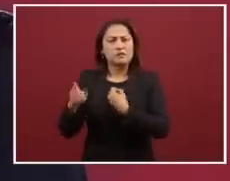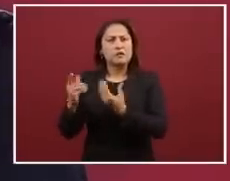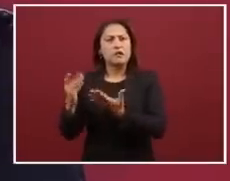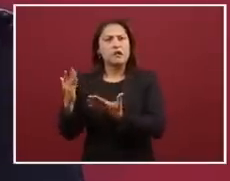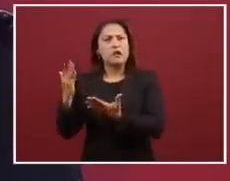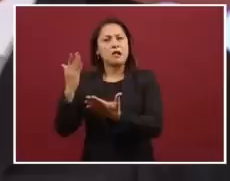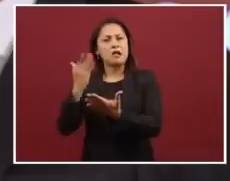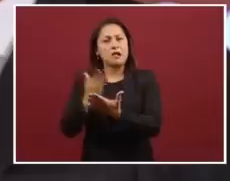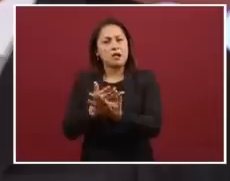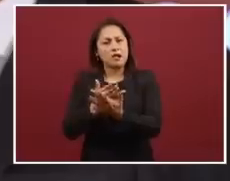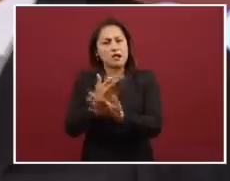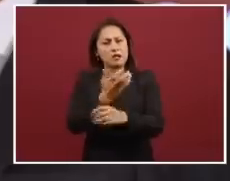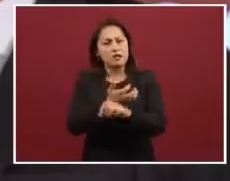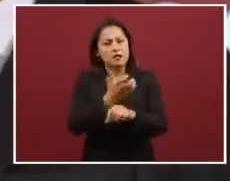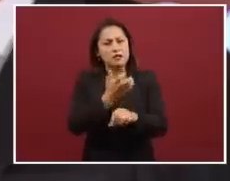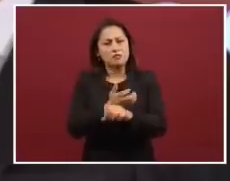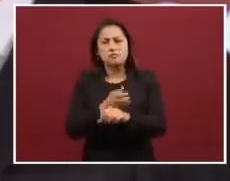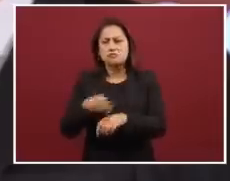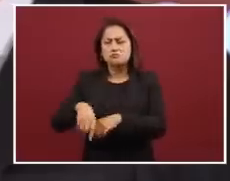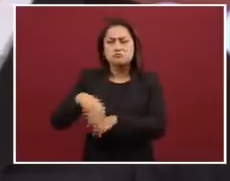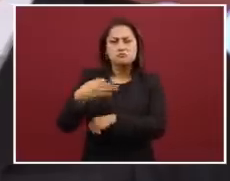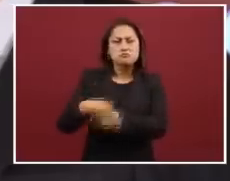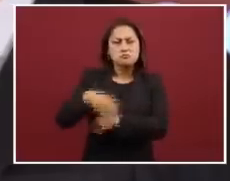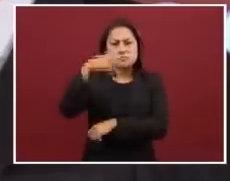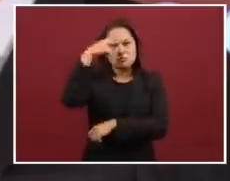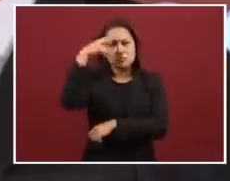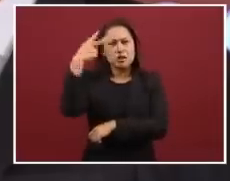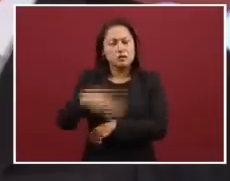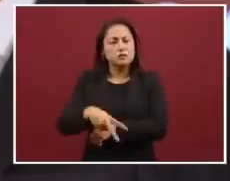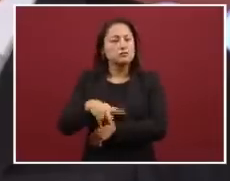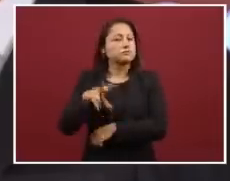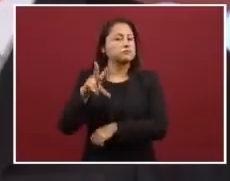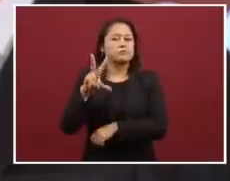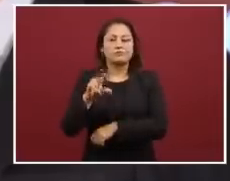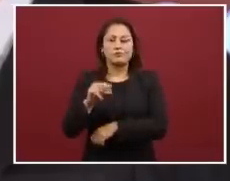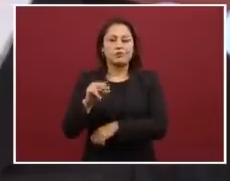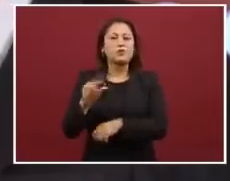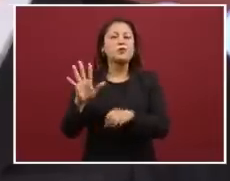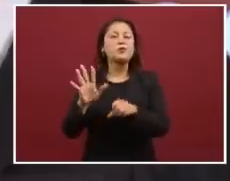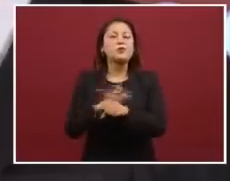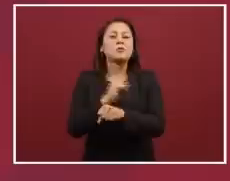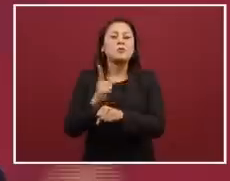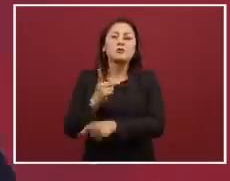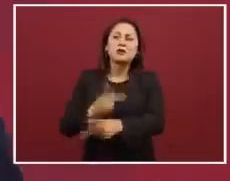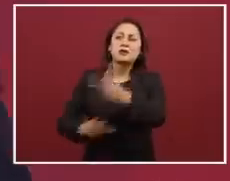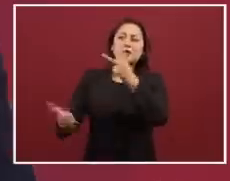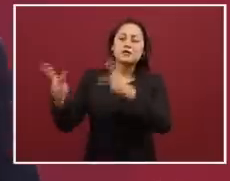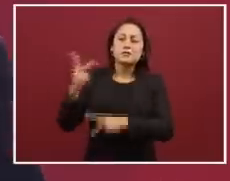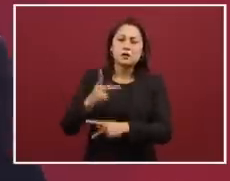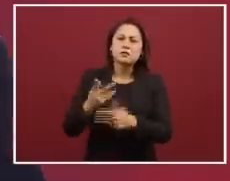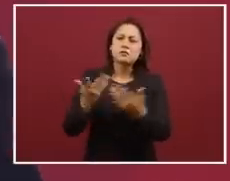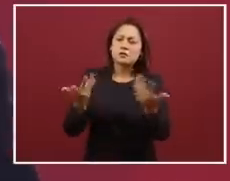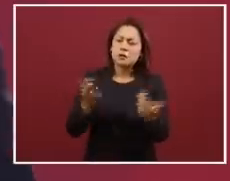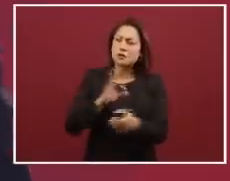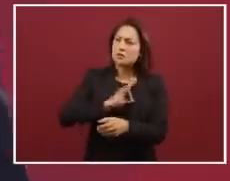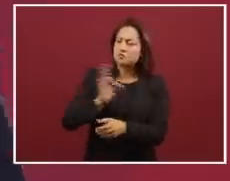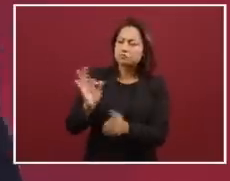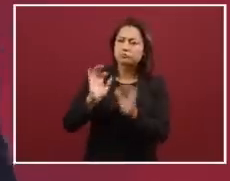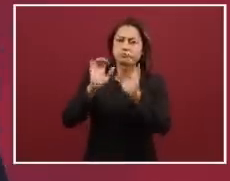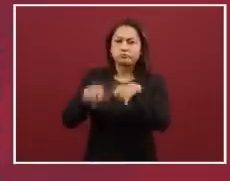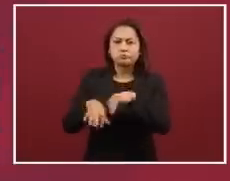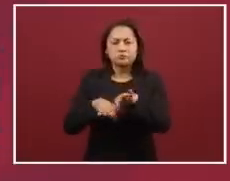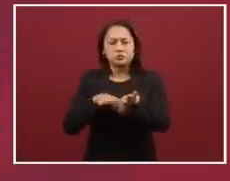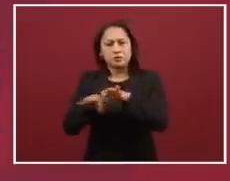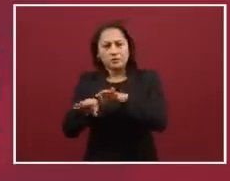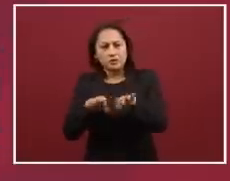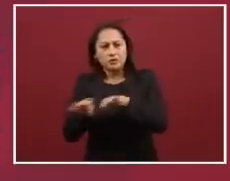transmigrante, porque hay ofrecimiento de empleo, se están reconstruyendo